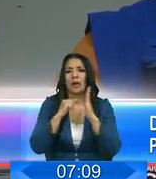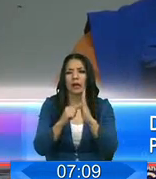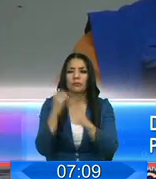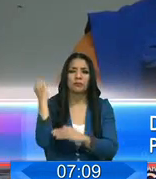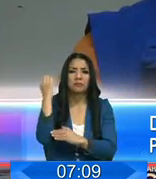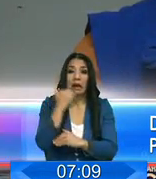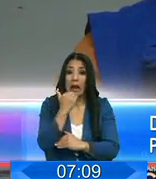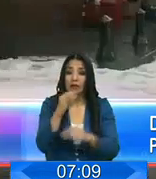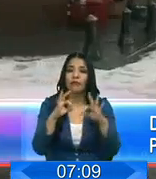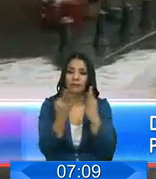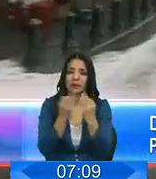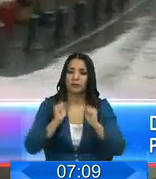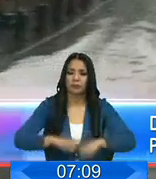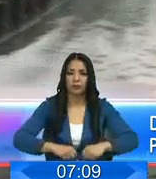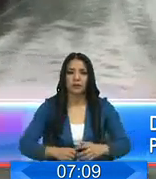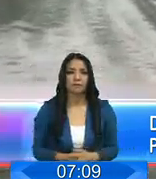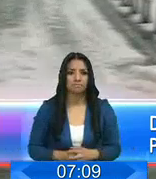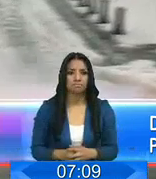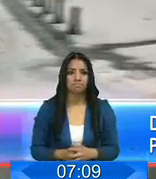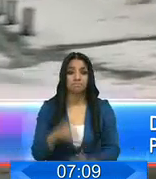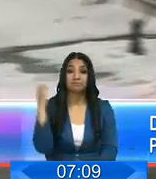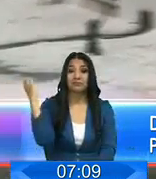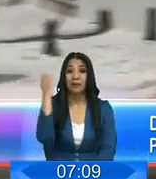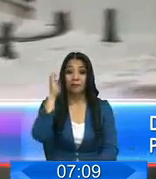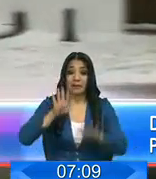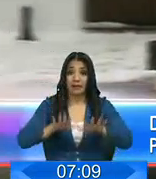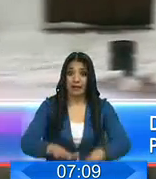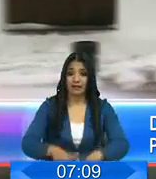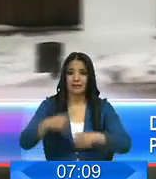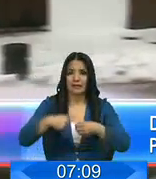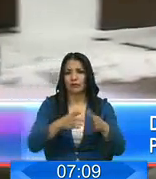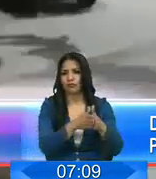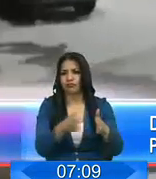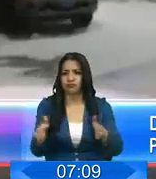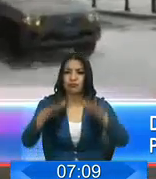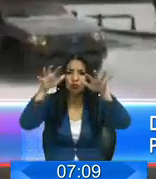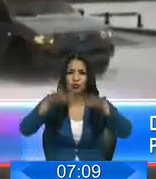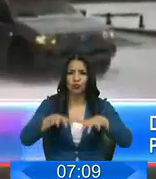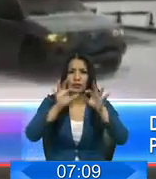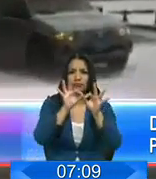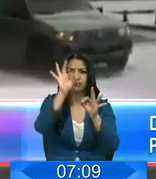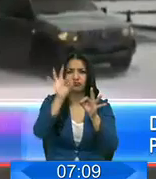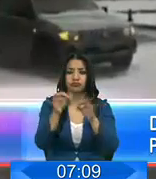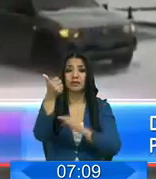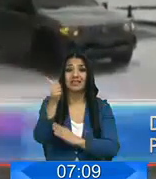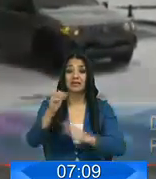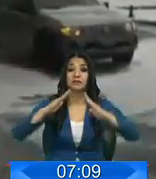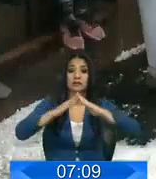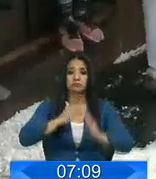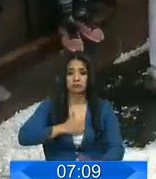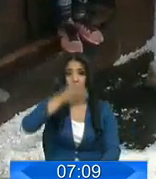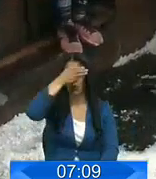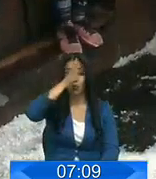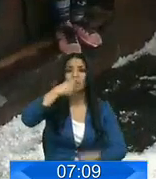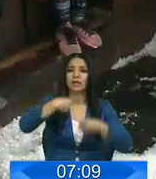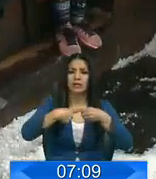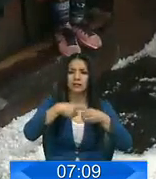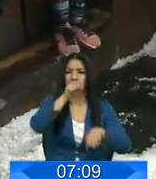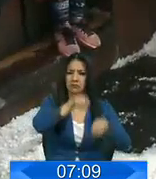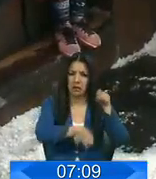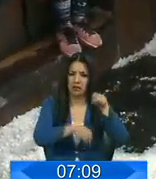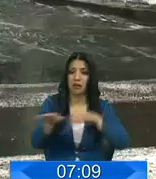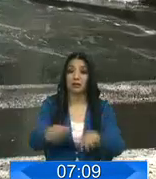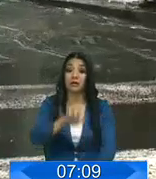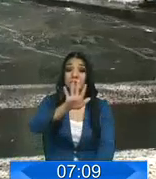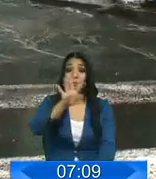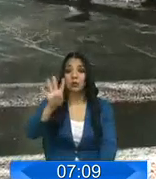emergencia familiar. Durante las emergencias ocasionadas en esta época, la estadística además coloca 10 casas patrimoniales con afectaciones.